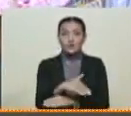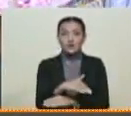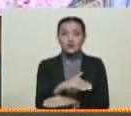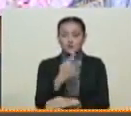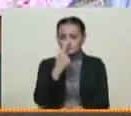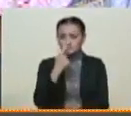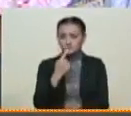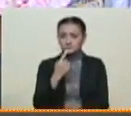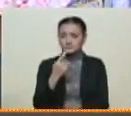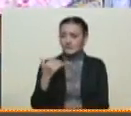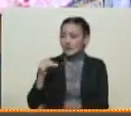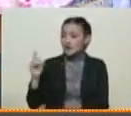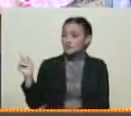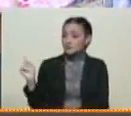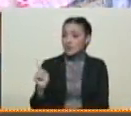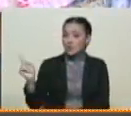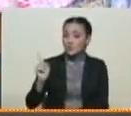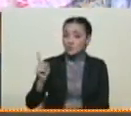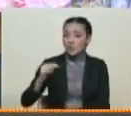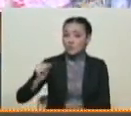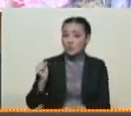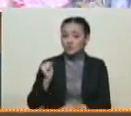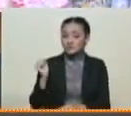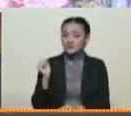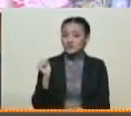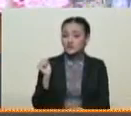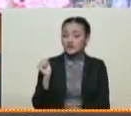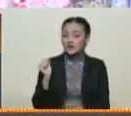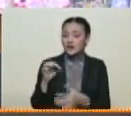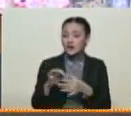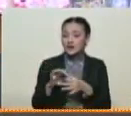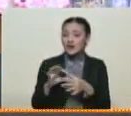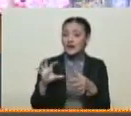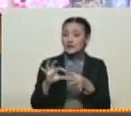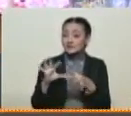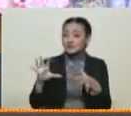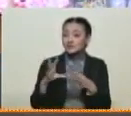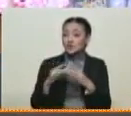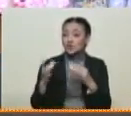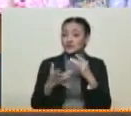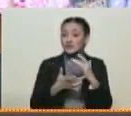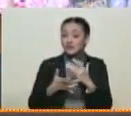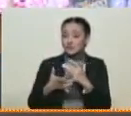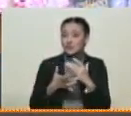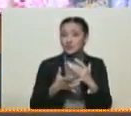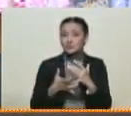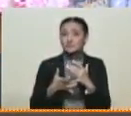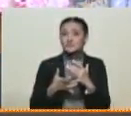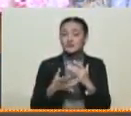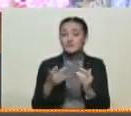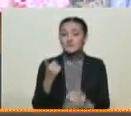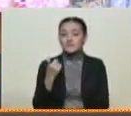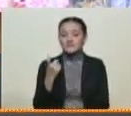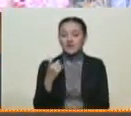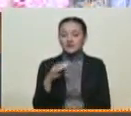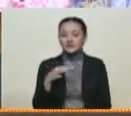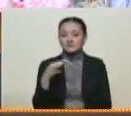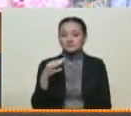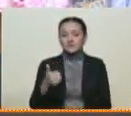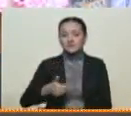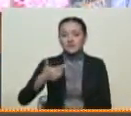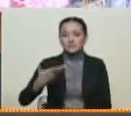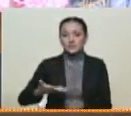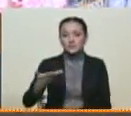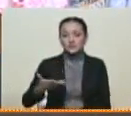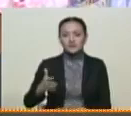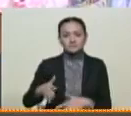presencia policial, del patrullaje, de la activación de toda la tecnología necesaria, falta el alma, que es lo fundamental.